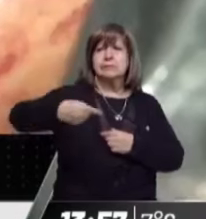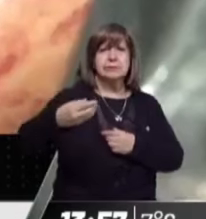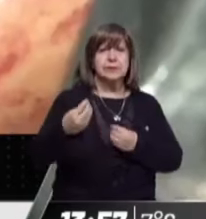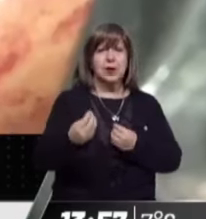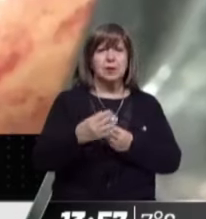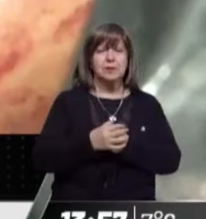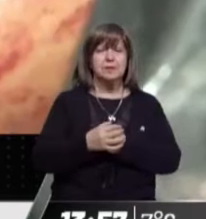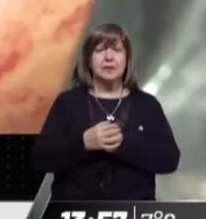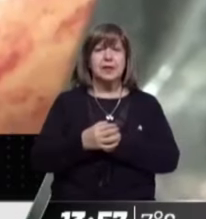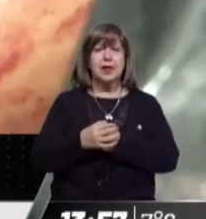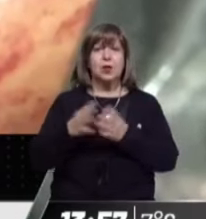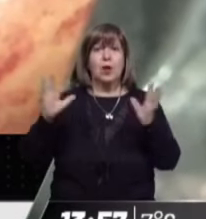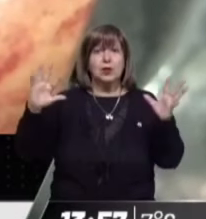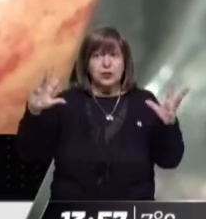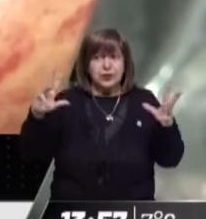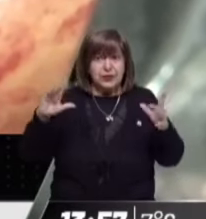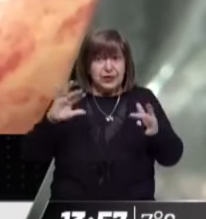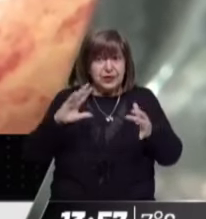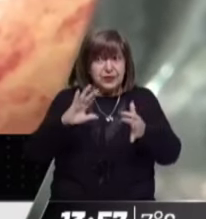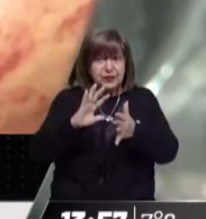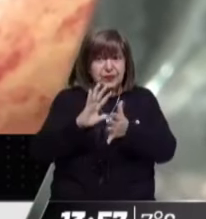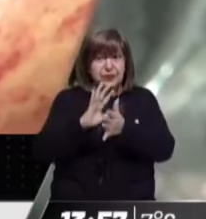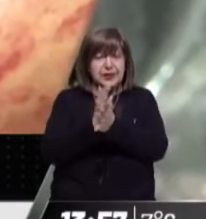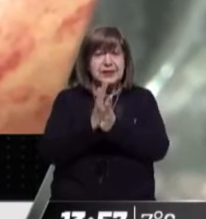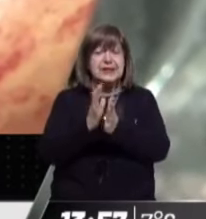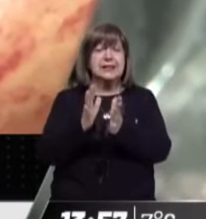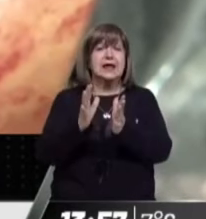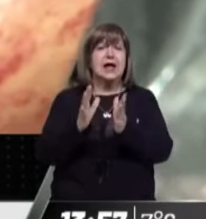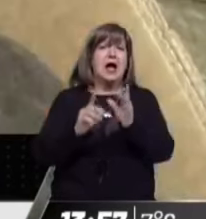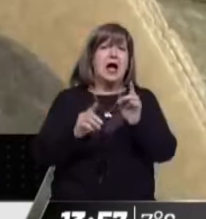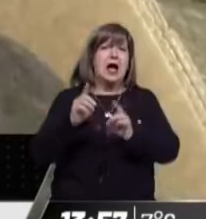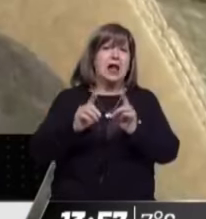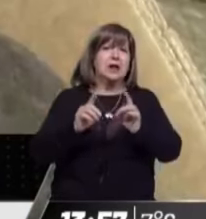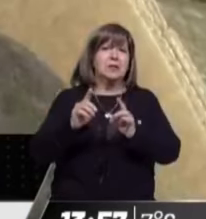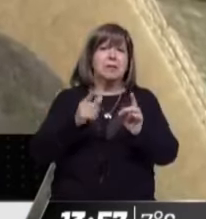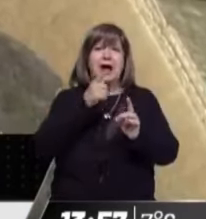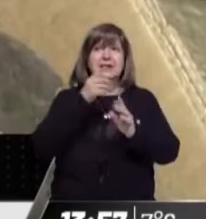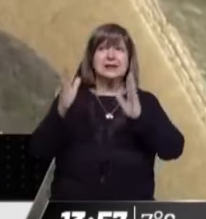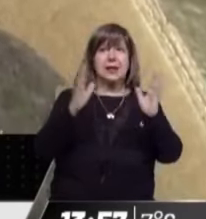cuando ya no haya nada acá, y todavía hay algunas cosas, ahí